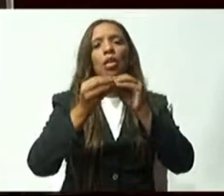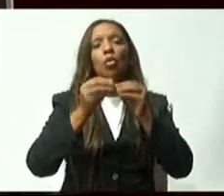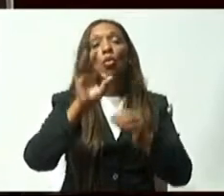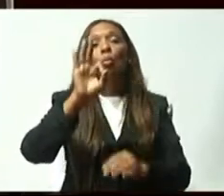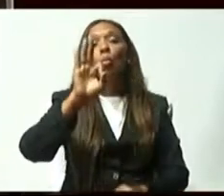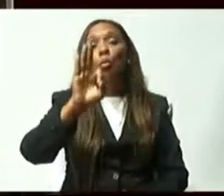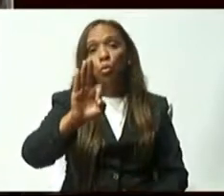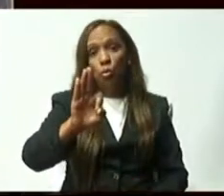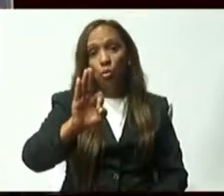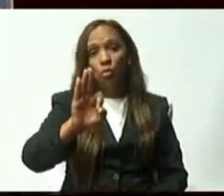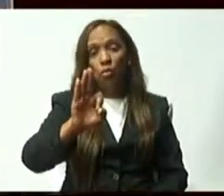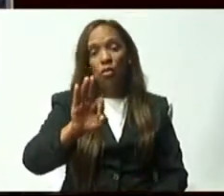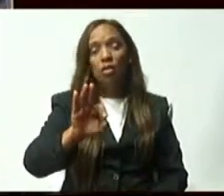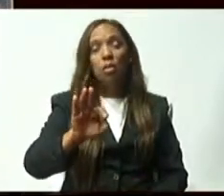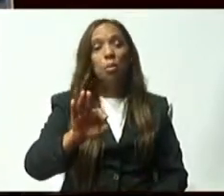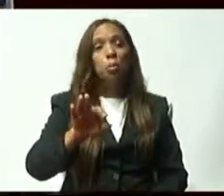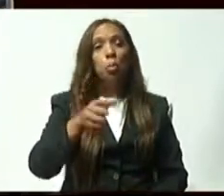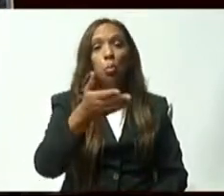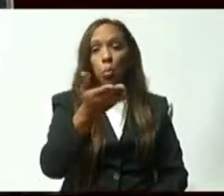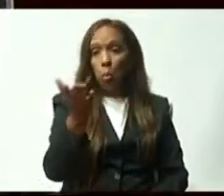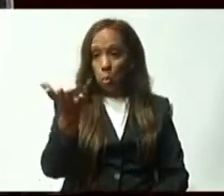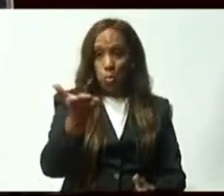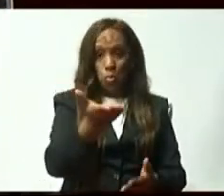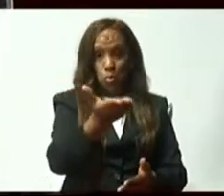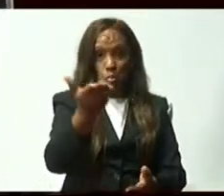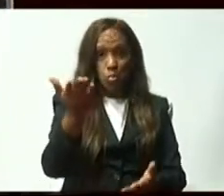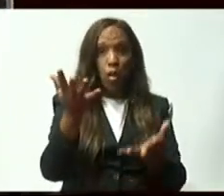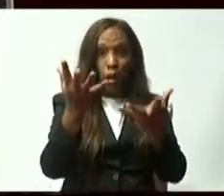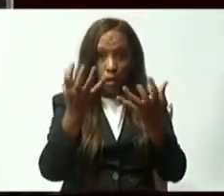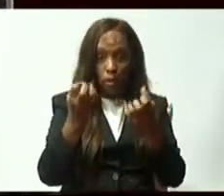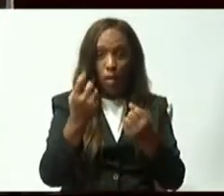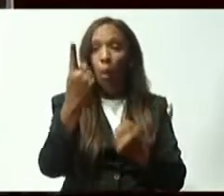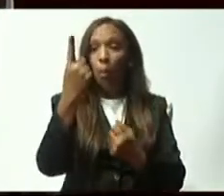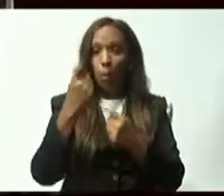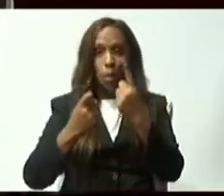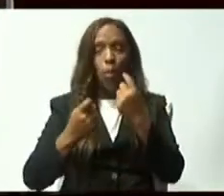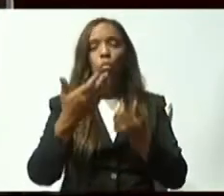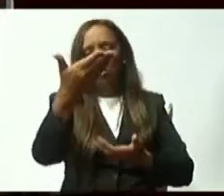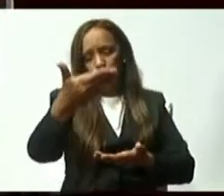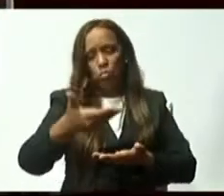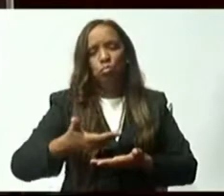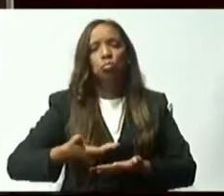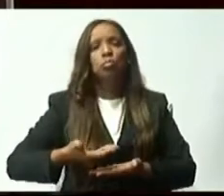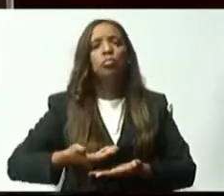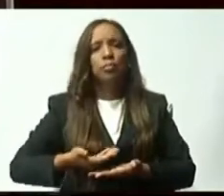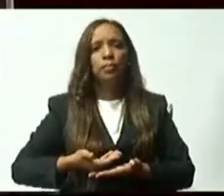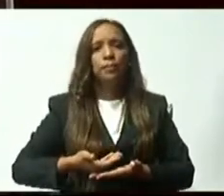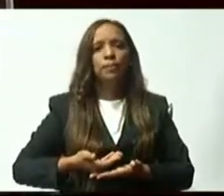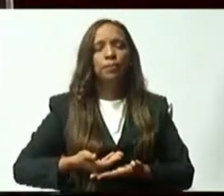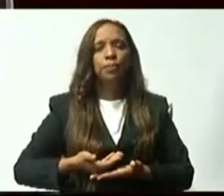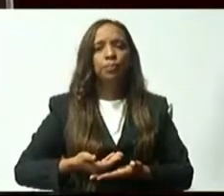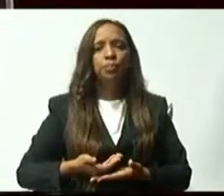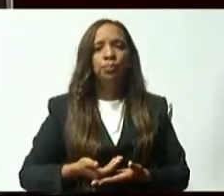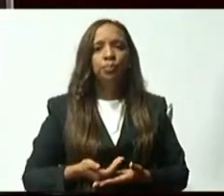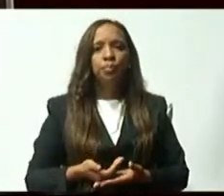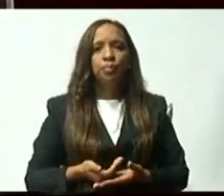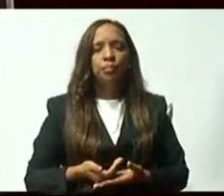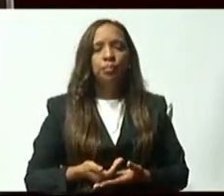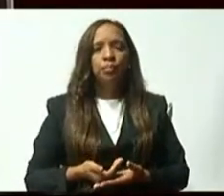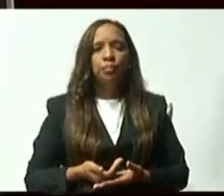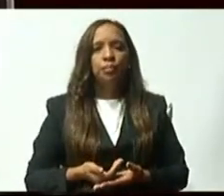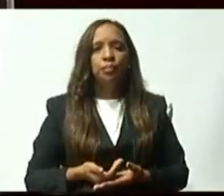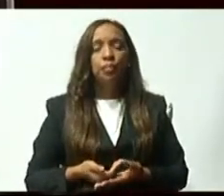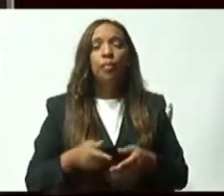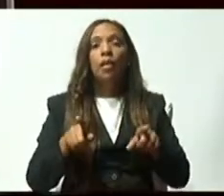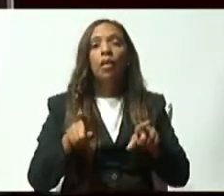En Oviedo, mi pueblo natal y mi provincia de Pedernales, mi